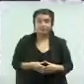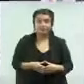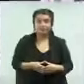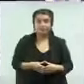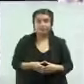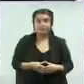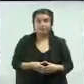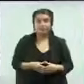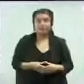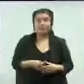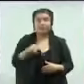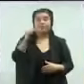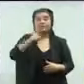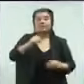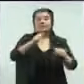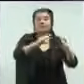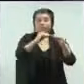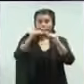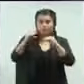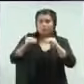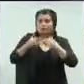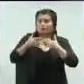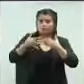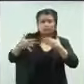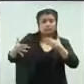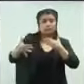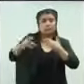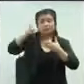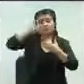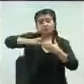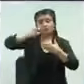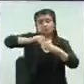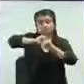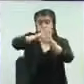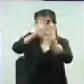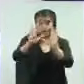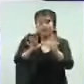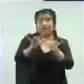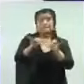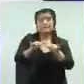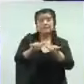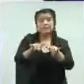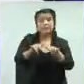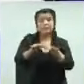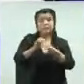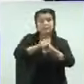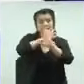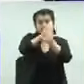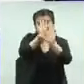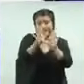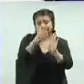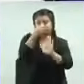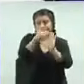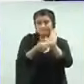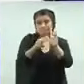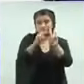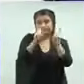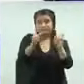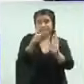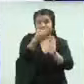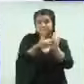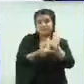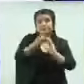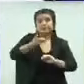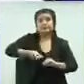Esto es una discusión muy larga y creo que habría que aclararla por escrito para tener claridad sobre el tema. Tenía la palabra